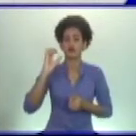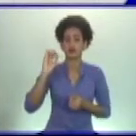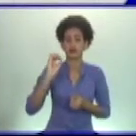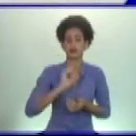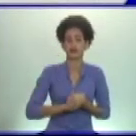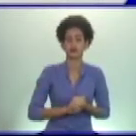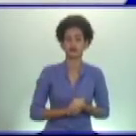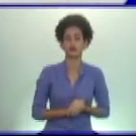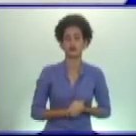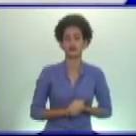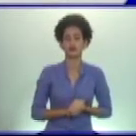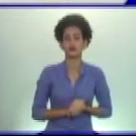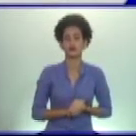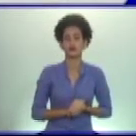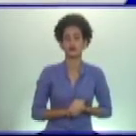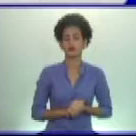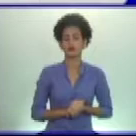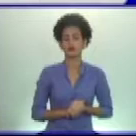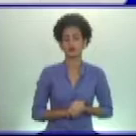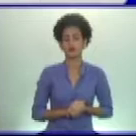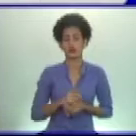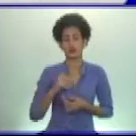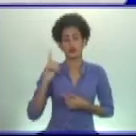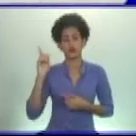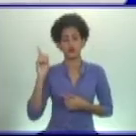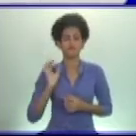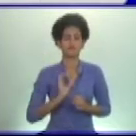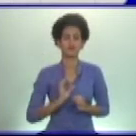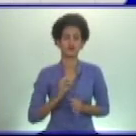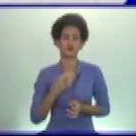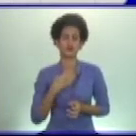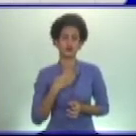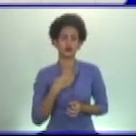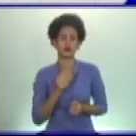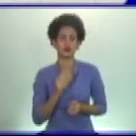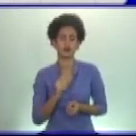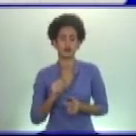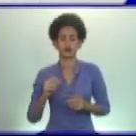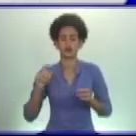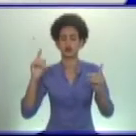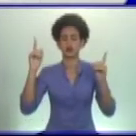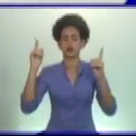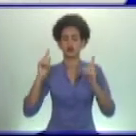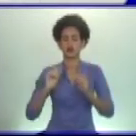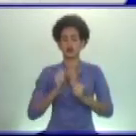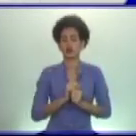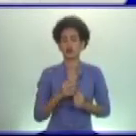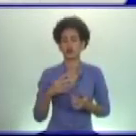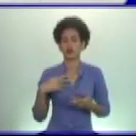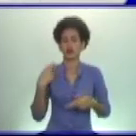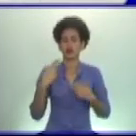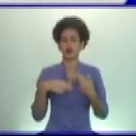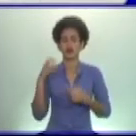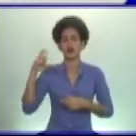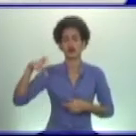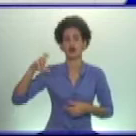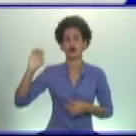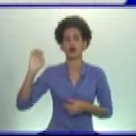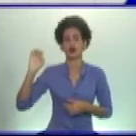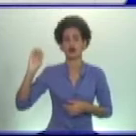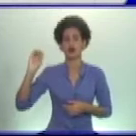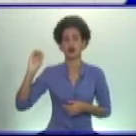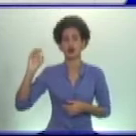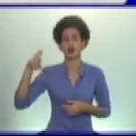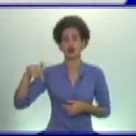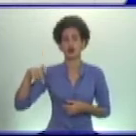2,0. Este gráfico, que claro, tiene sus cuadrículas porque está hecho en GeoGebra, ¿verdad?, nos facilita poder